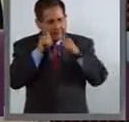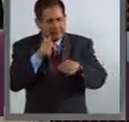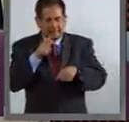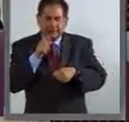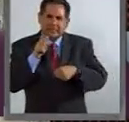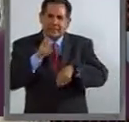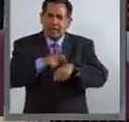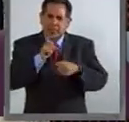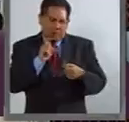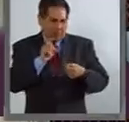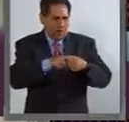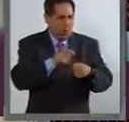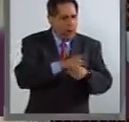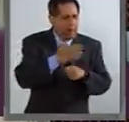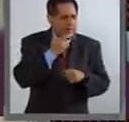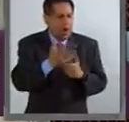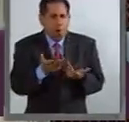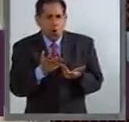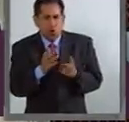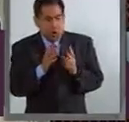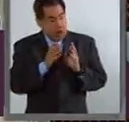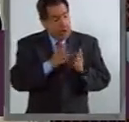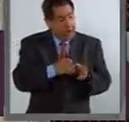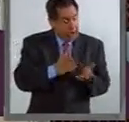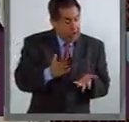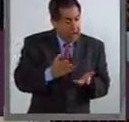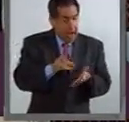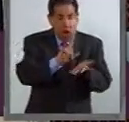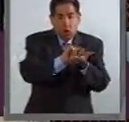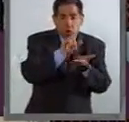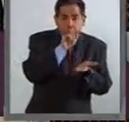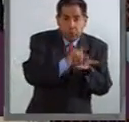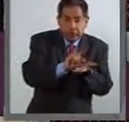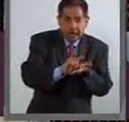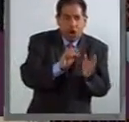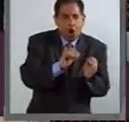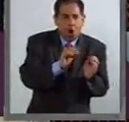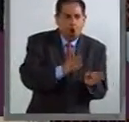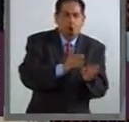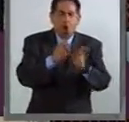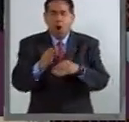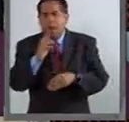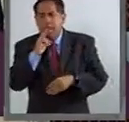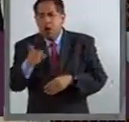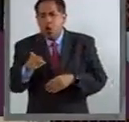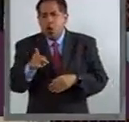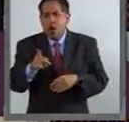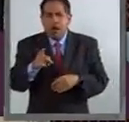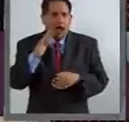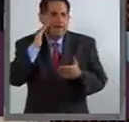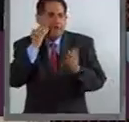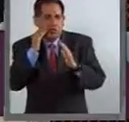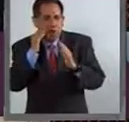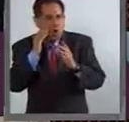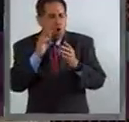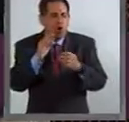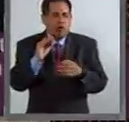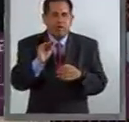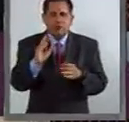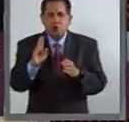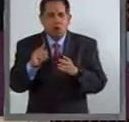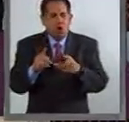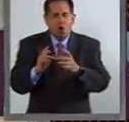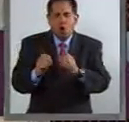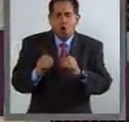más? ¿Qué es mejor? ¿Que le invierta tiempo a Twitter? ¿Que le invierta tiempo a Facebook?